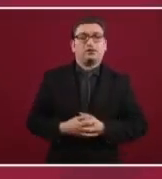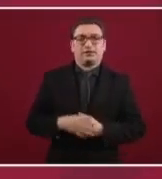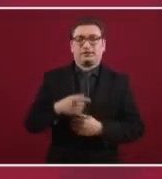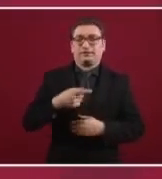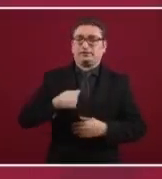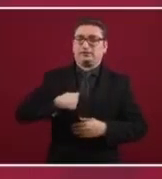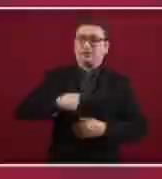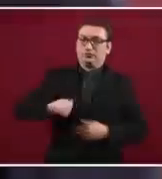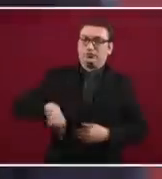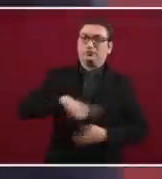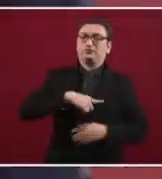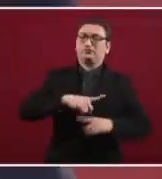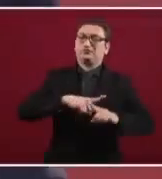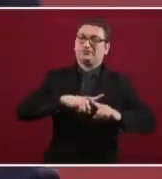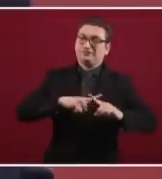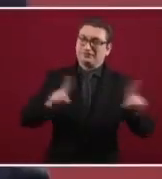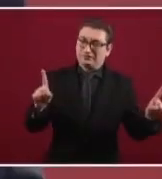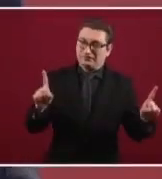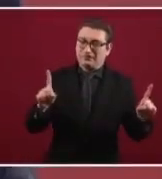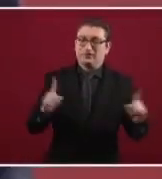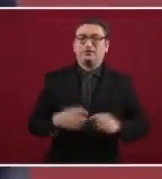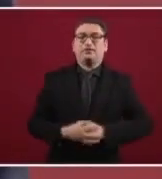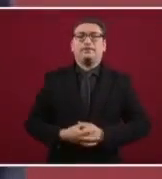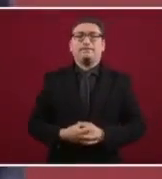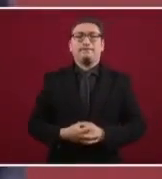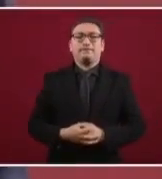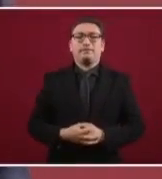pero nosotros mantenemos